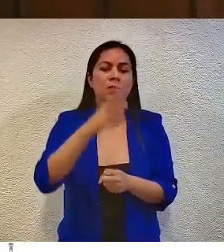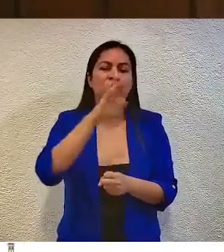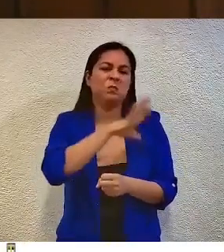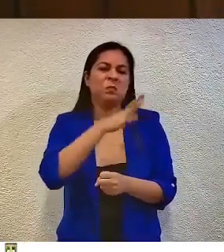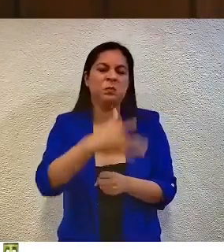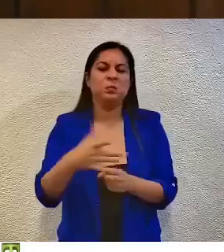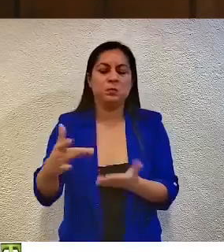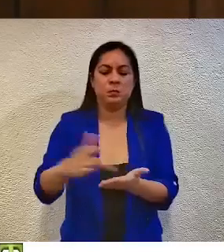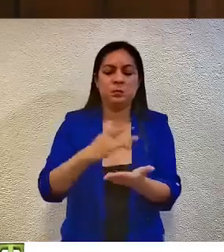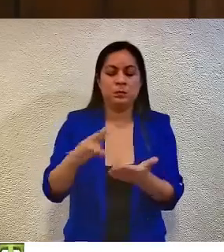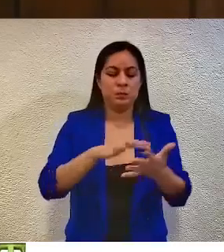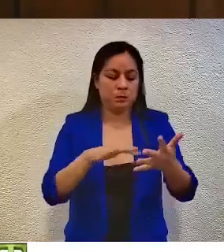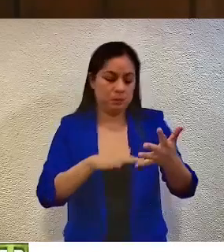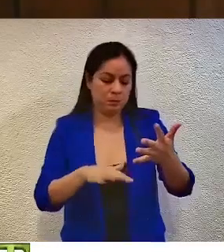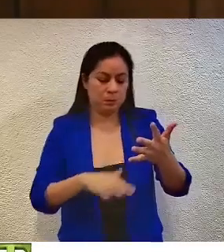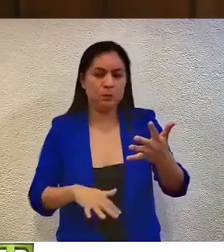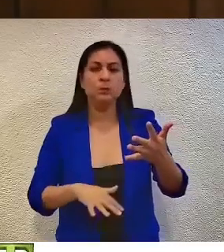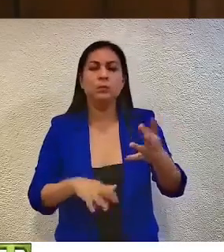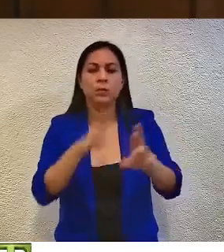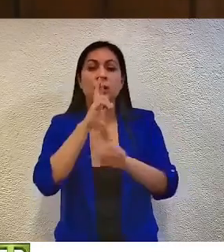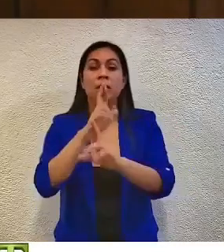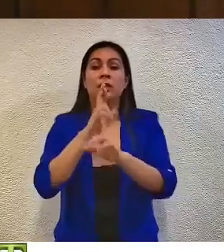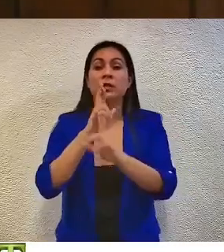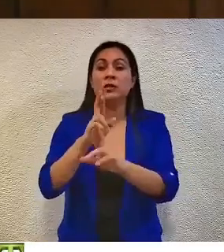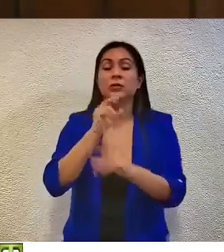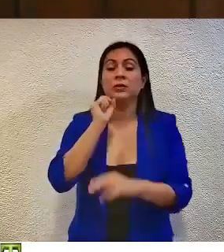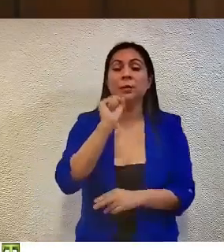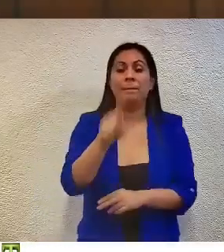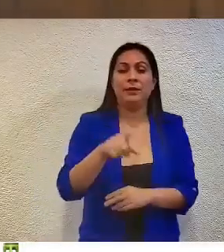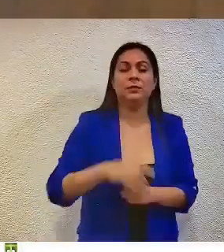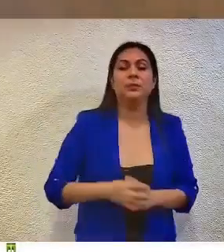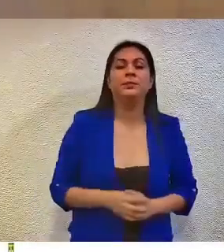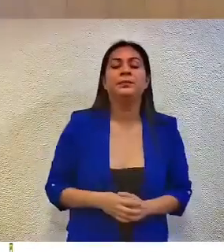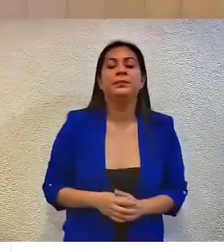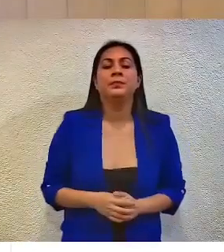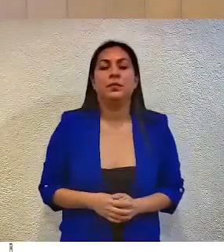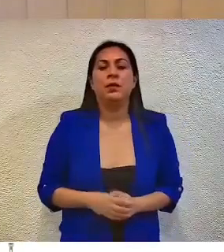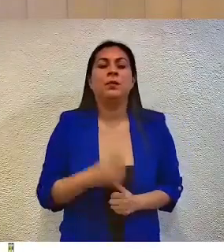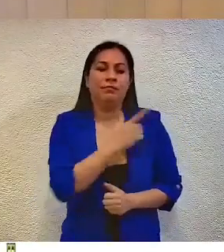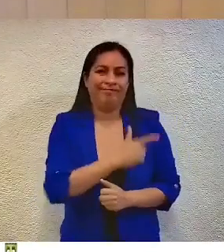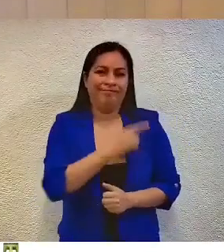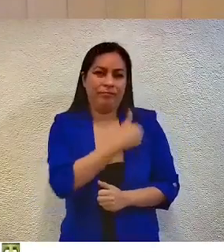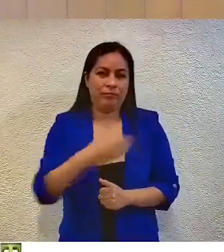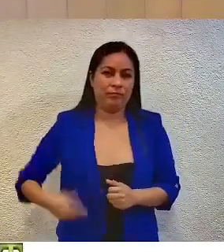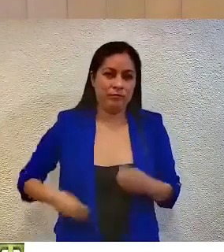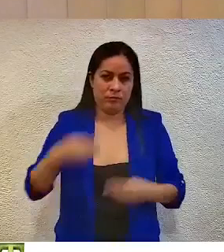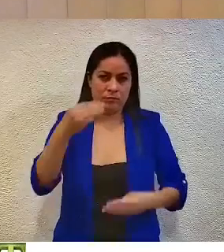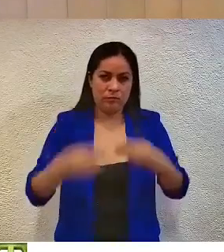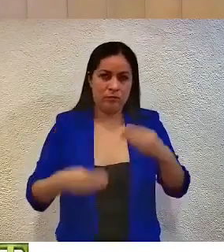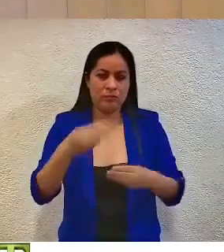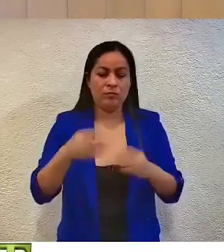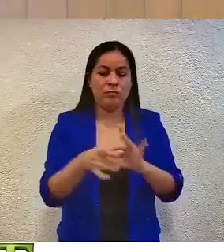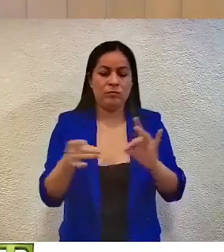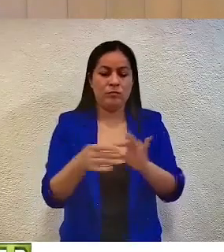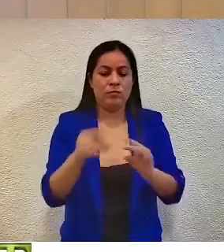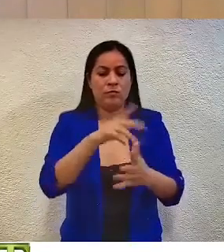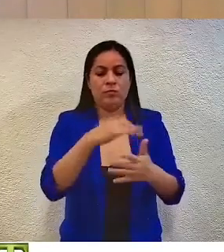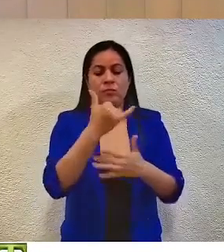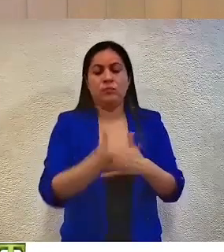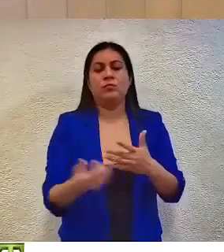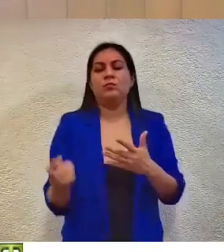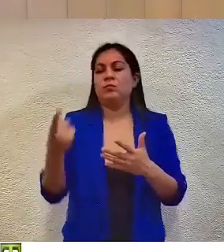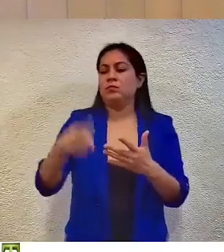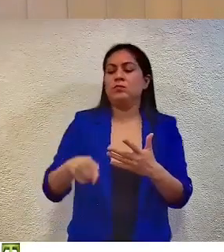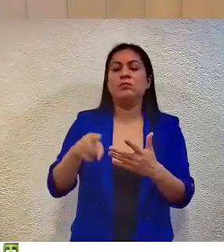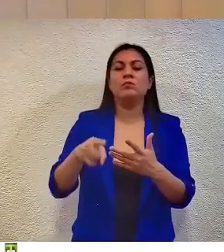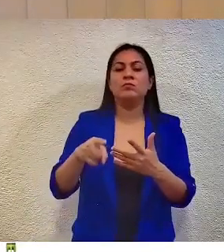nos apoye con la cuenta y resolutivos del mismo. Con su autorización, magistrada presidenta, doy cuenta con el proyecto de sentencia que